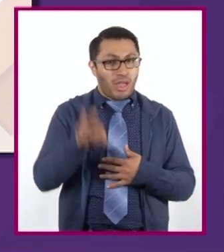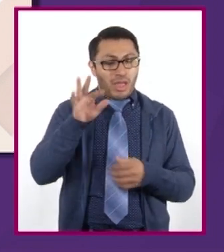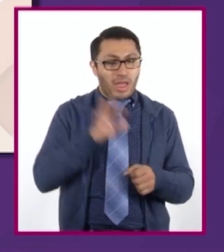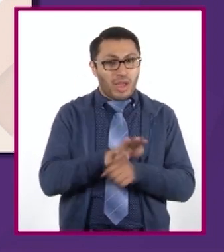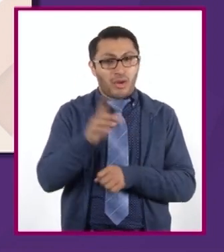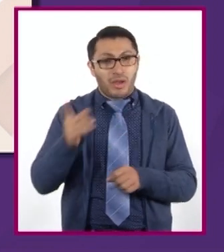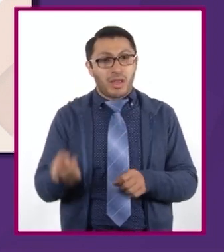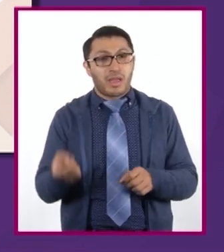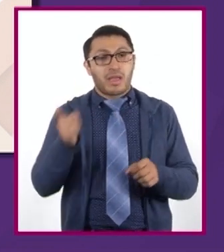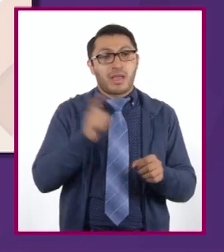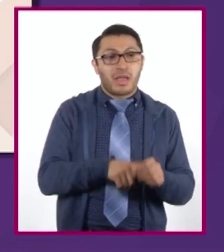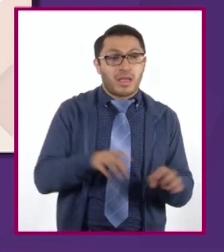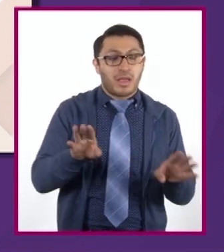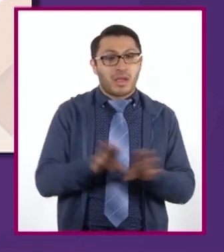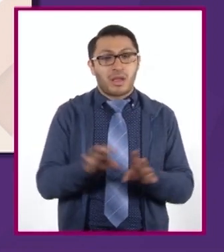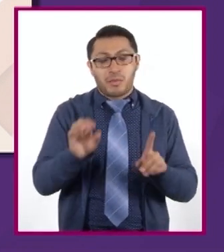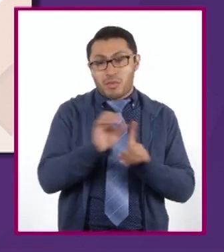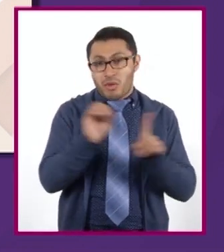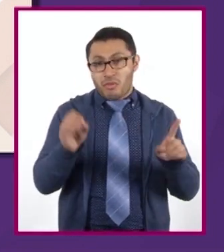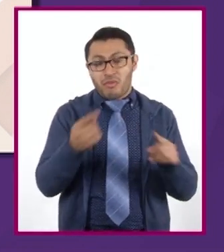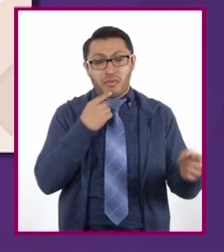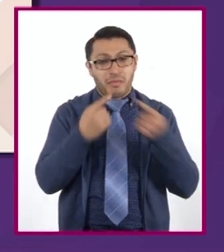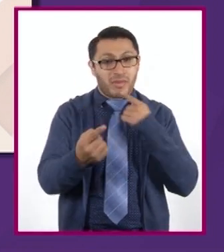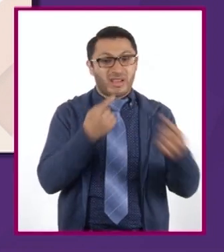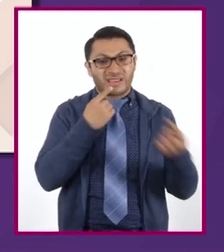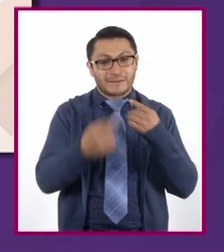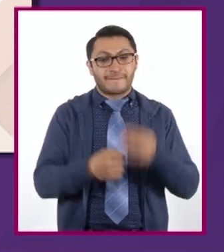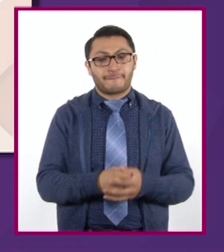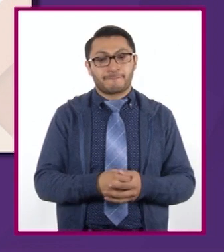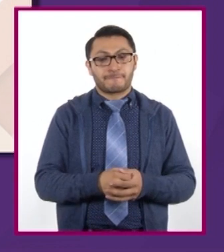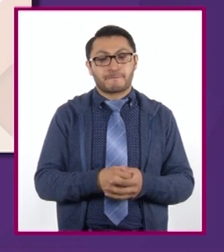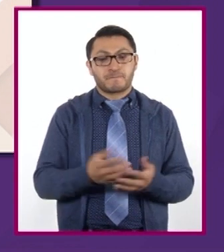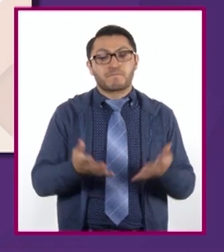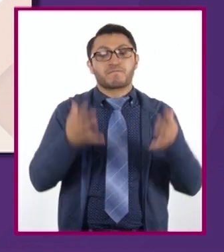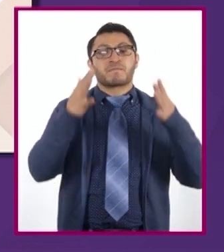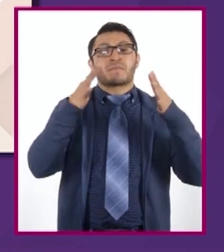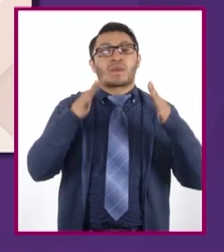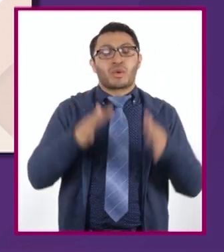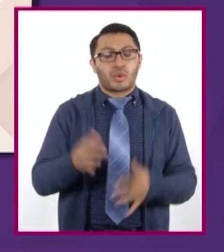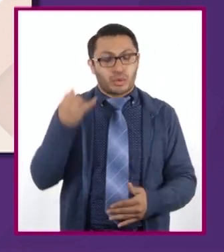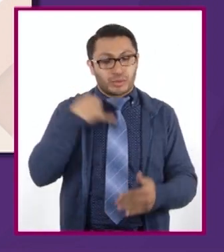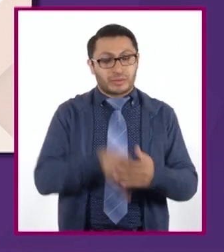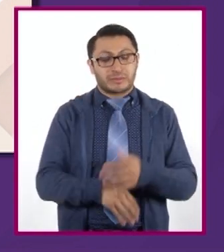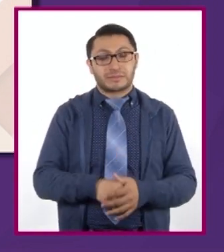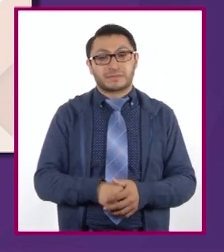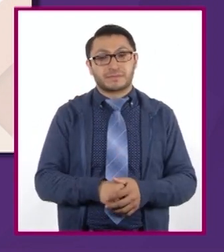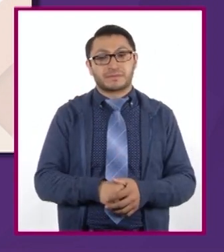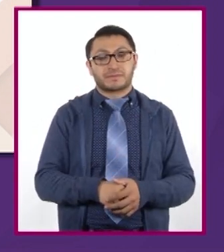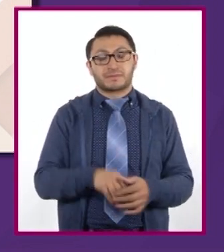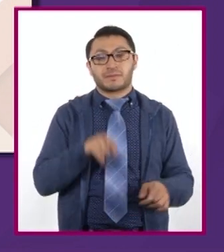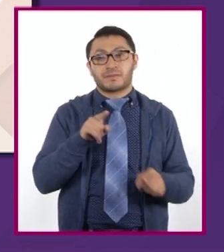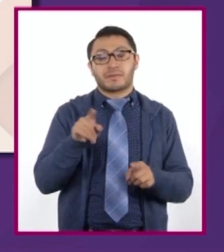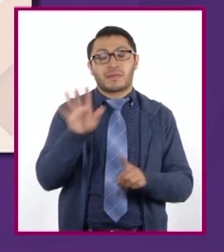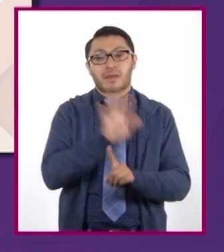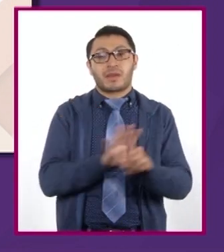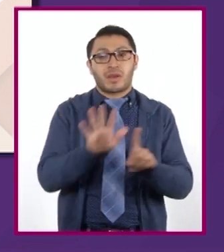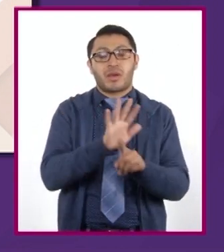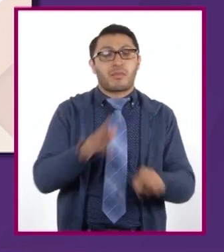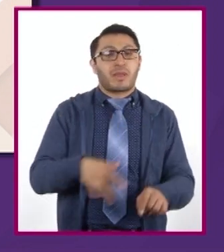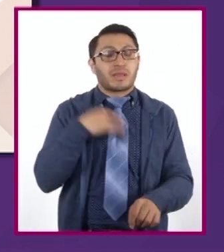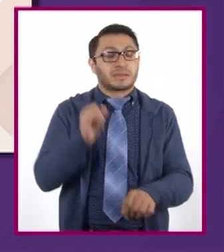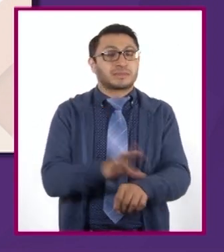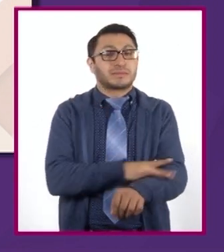se refiere a una estrategia discursiva. Respiración profunda. Apelar a la sensibilidad o a